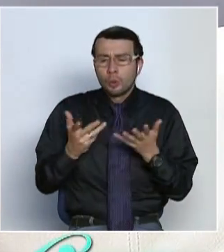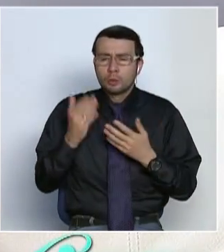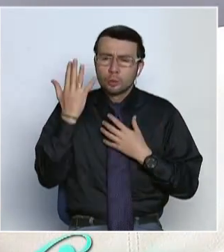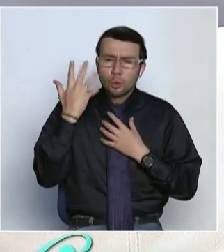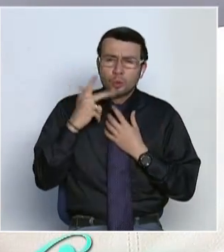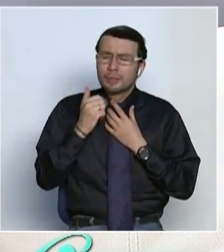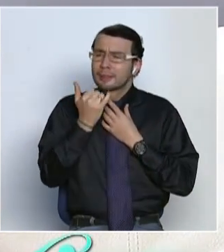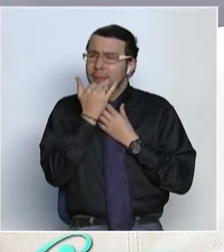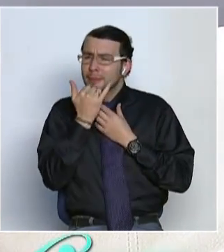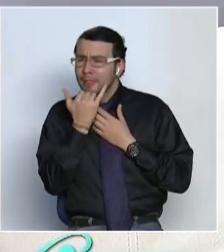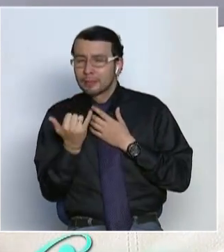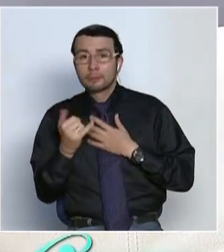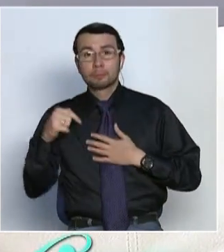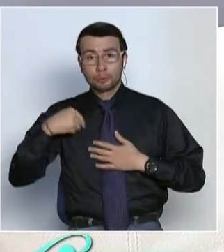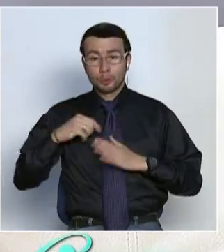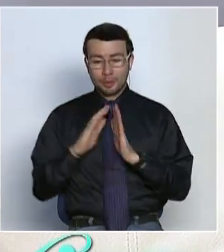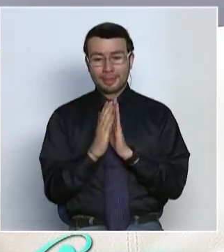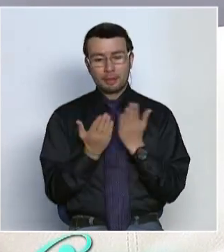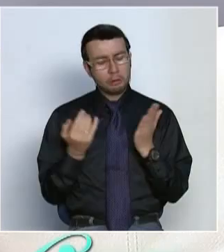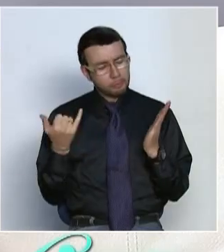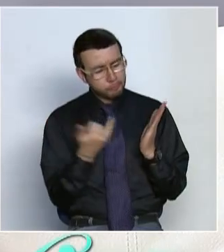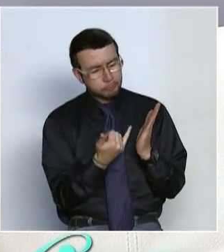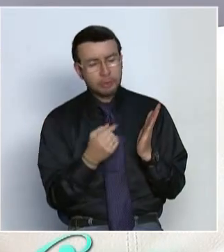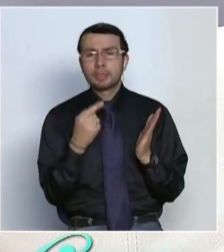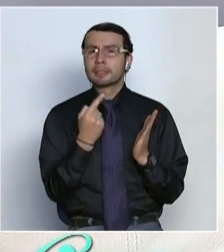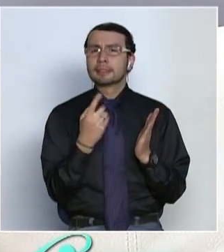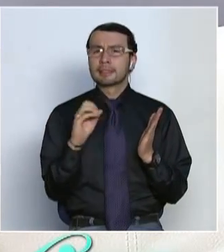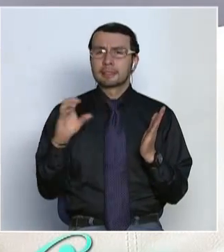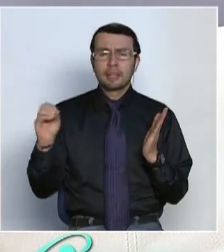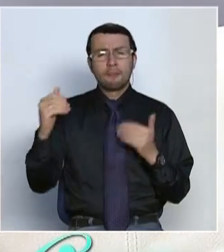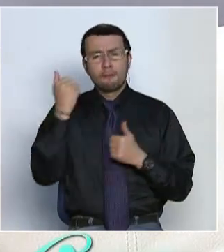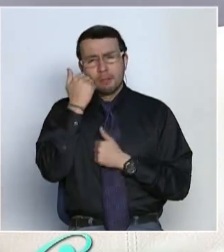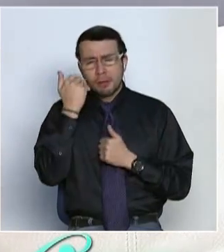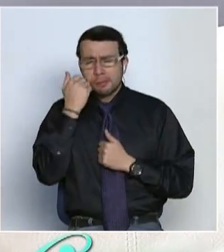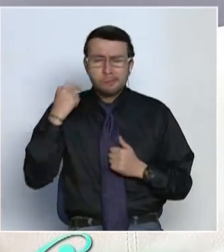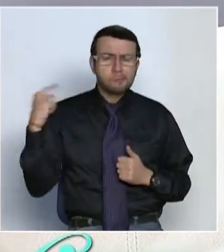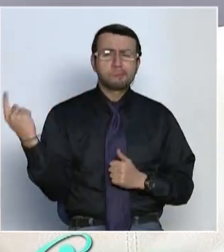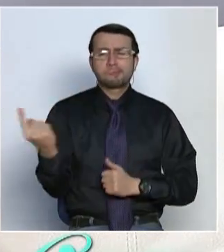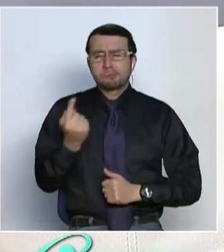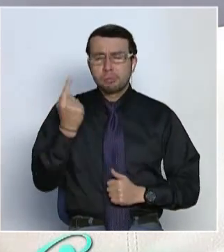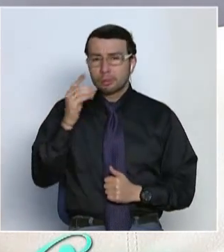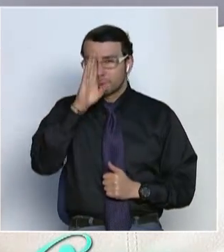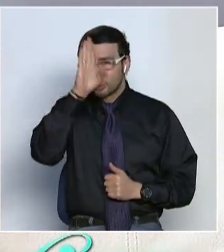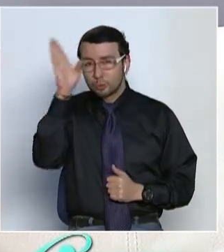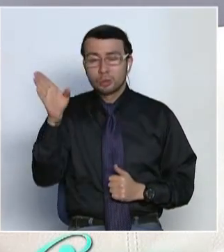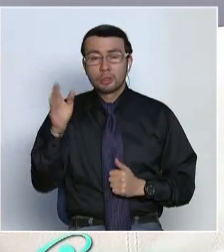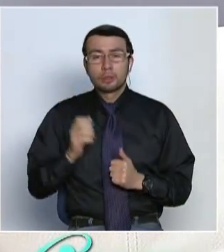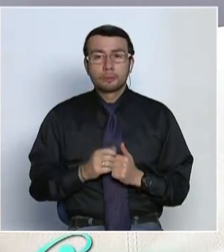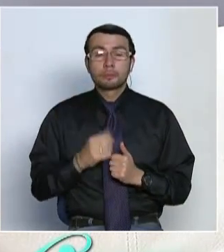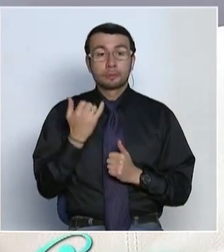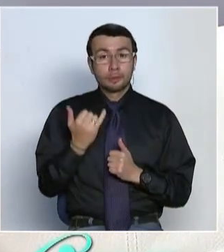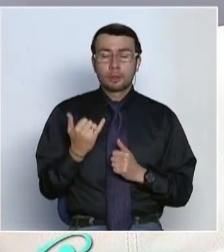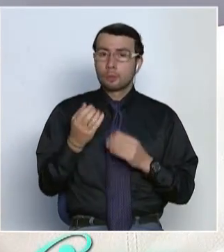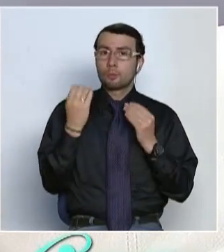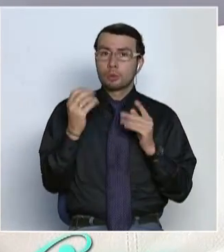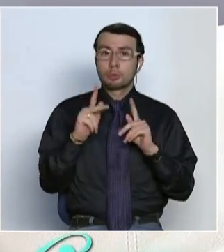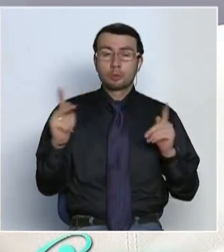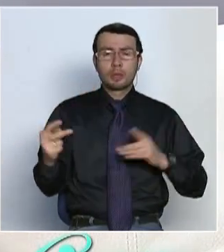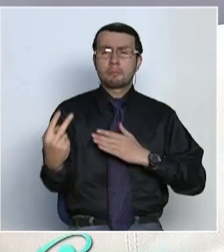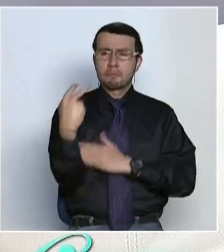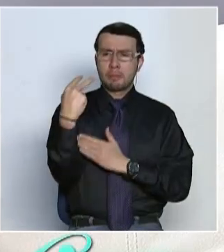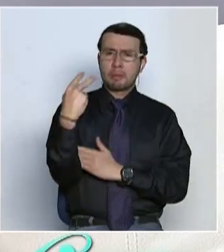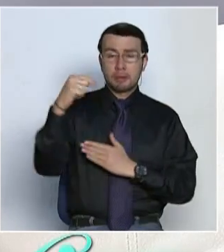escribo en mi libro, las 100 enfermedades más frecuentes. Y gracias a esa gran sintonía, por ser el programa de salud más visto en